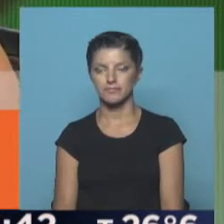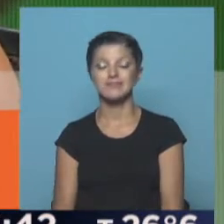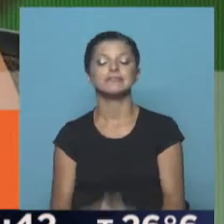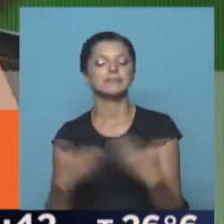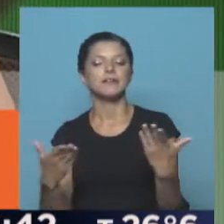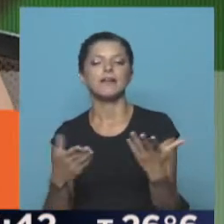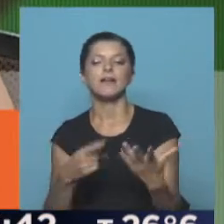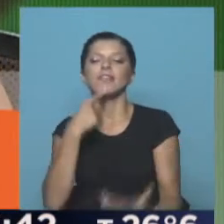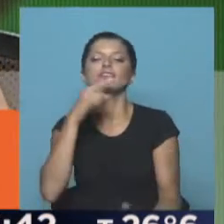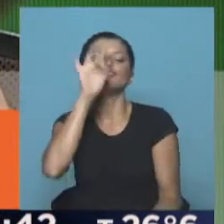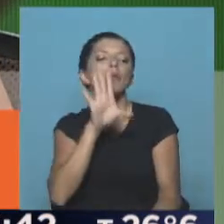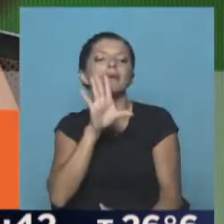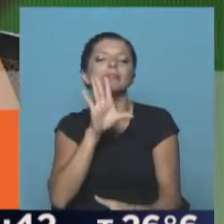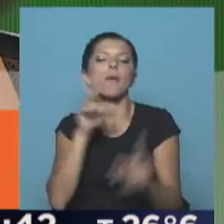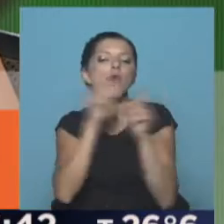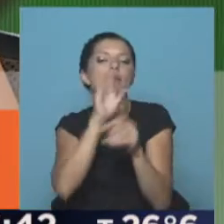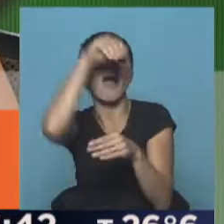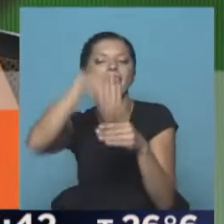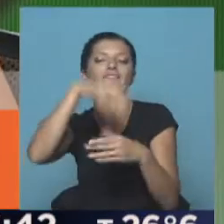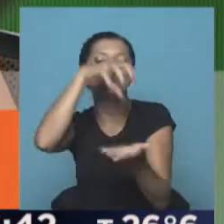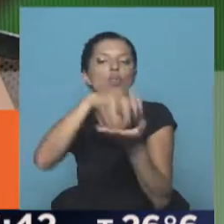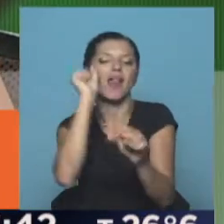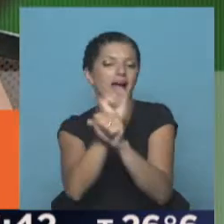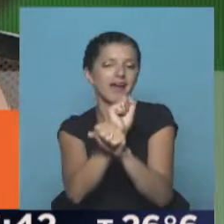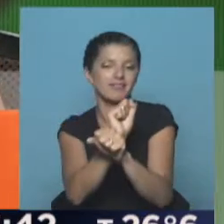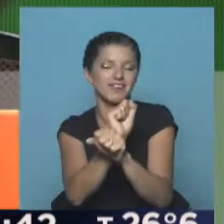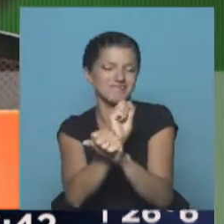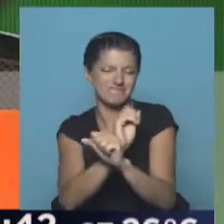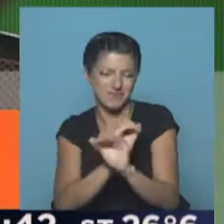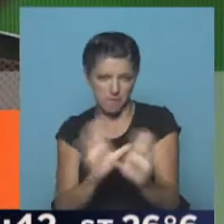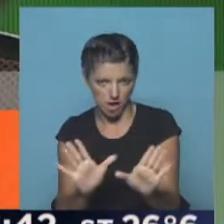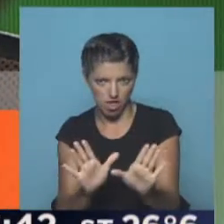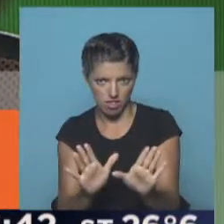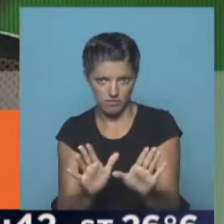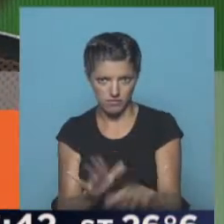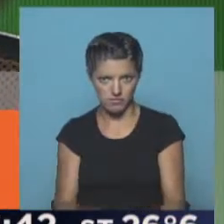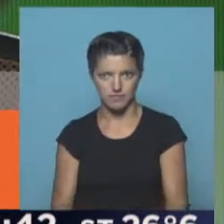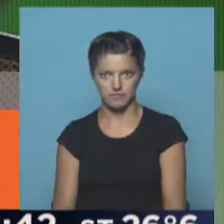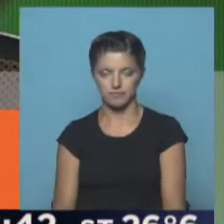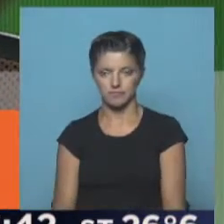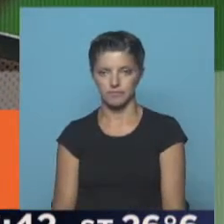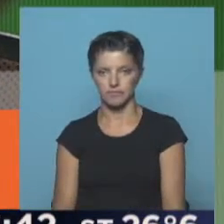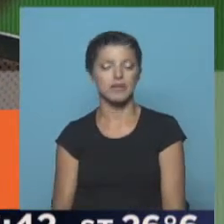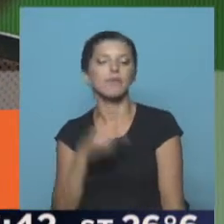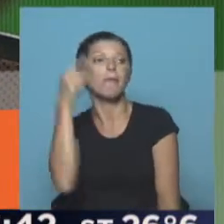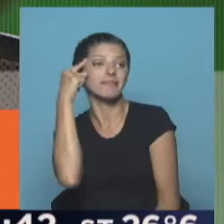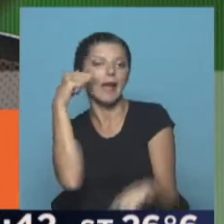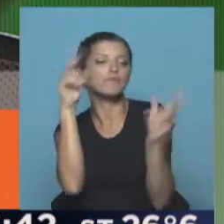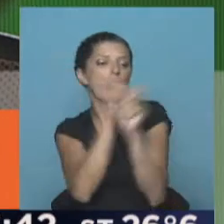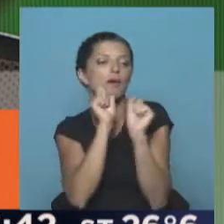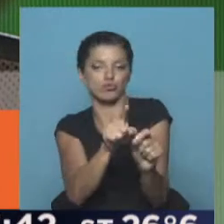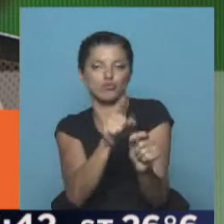que solo es un problema carcelario y de condiciones carcelarias y que se debe sujetar esta problemática al sector.